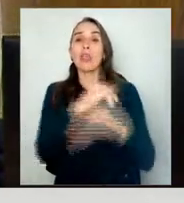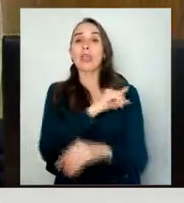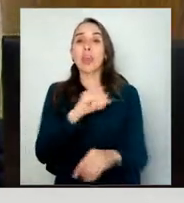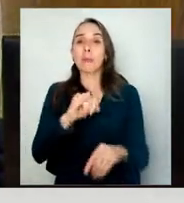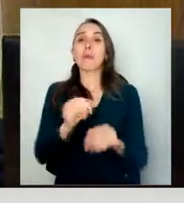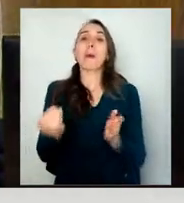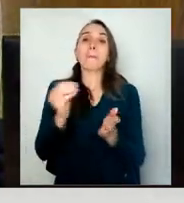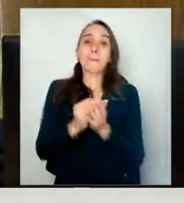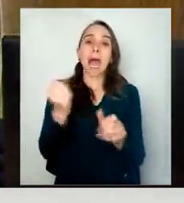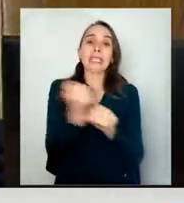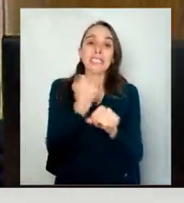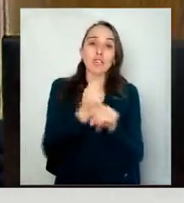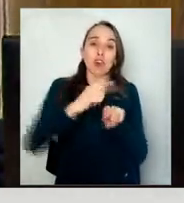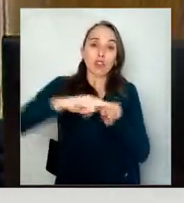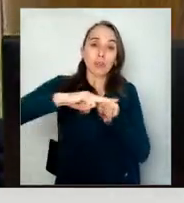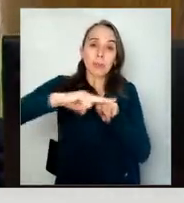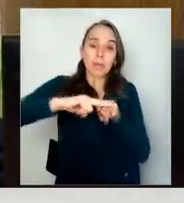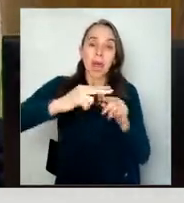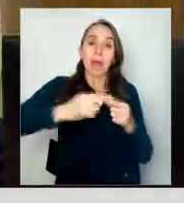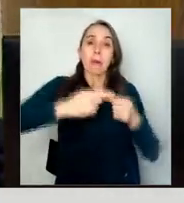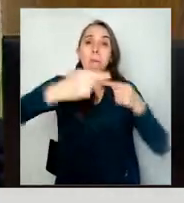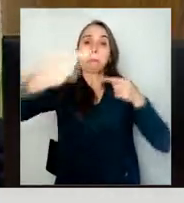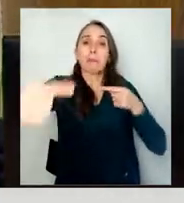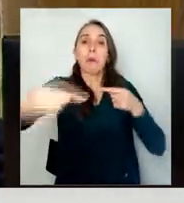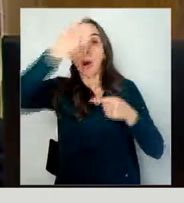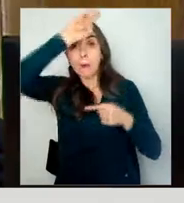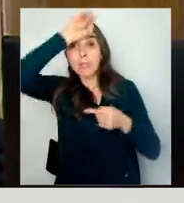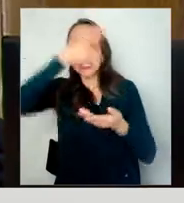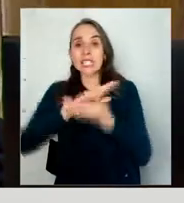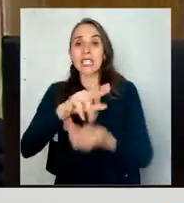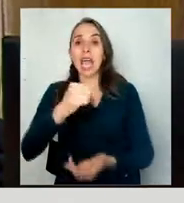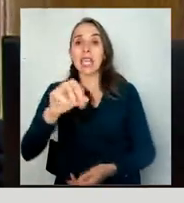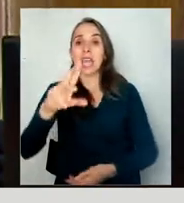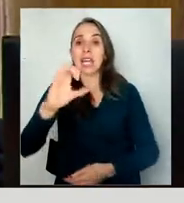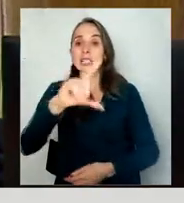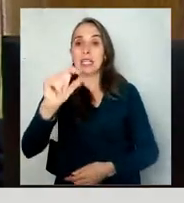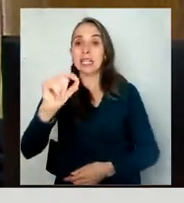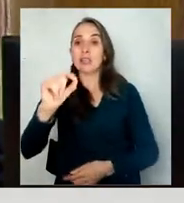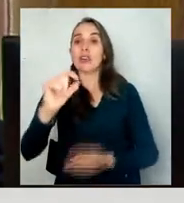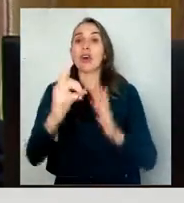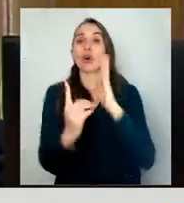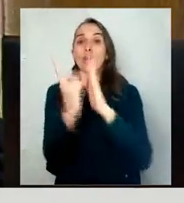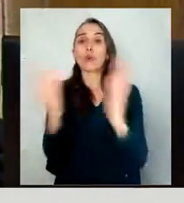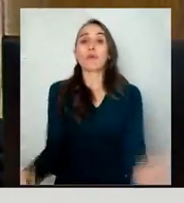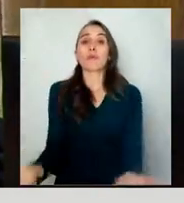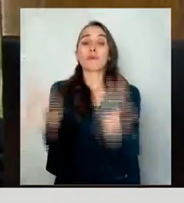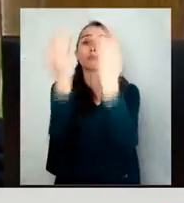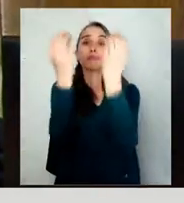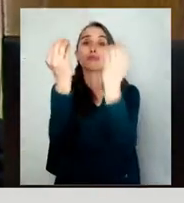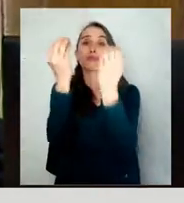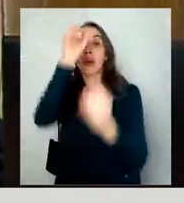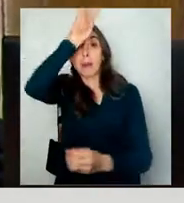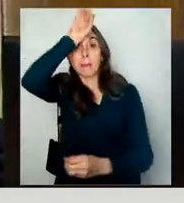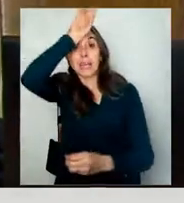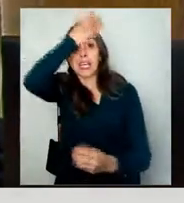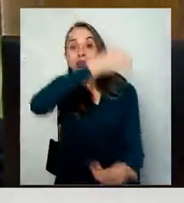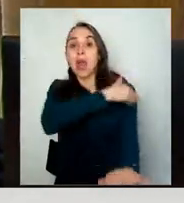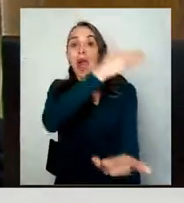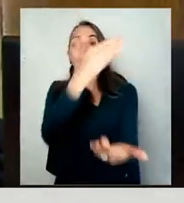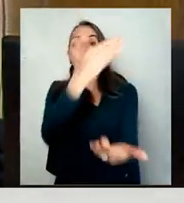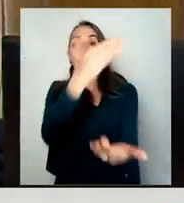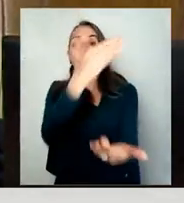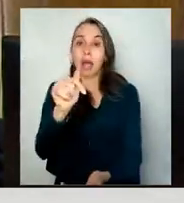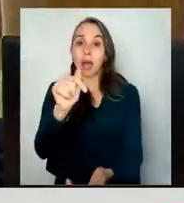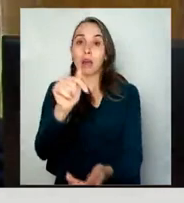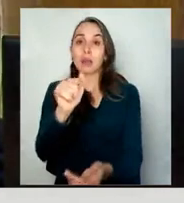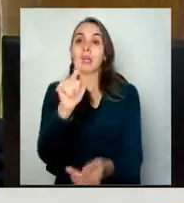las ciudades la extensión hasta el mineral de chañarcillo y el desarrollo pujante de la actividad minera que se mantiene hasta el día de hoy como el puntal